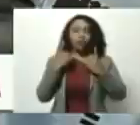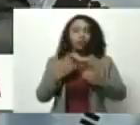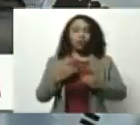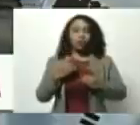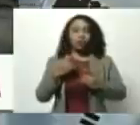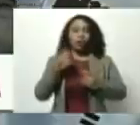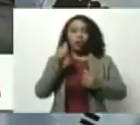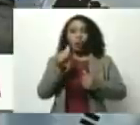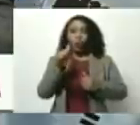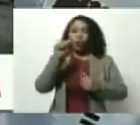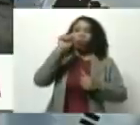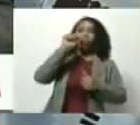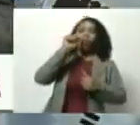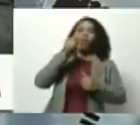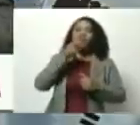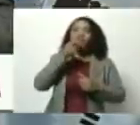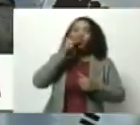herbicida.